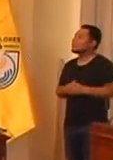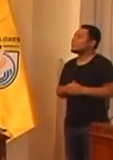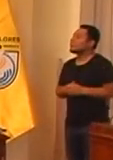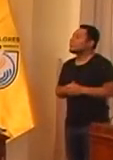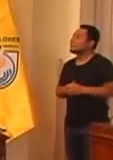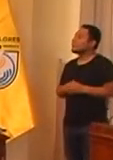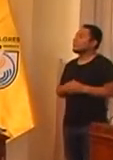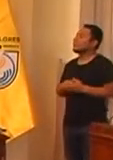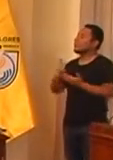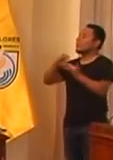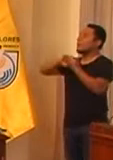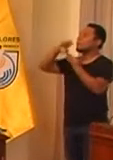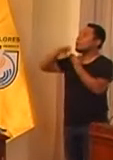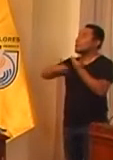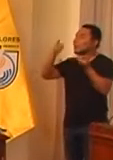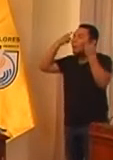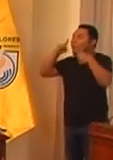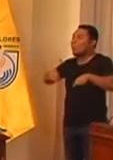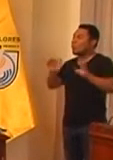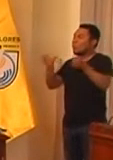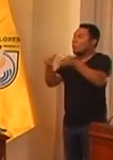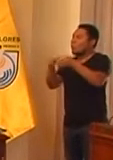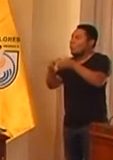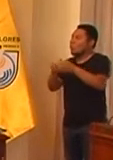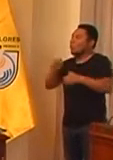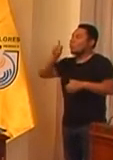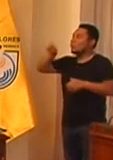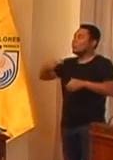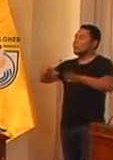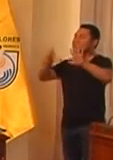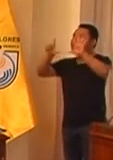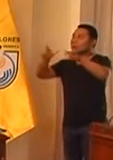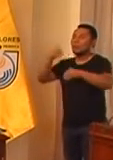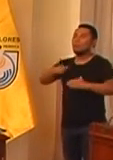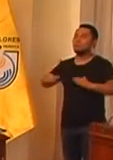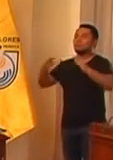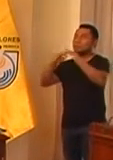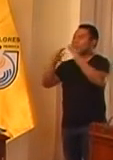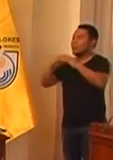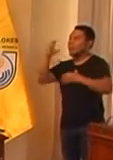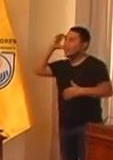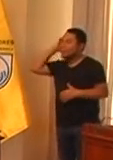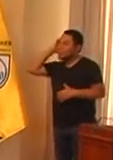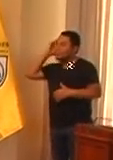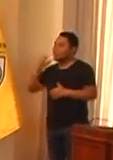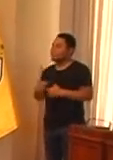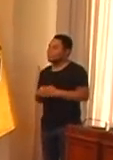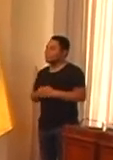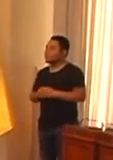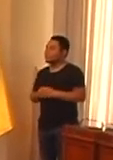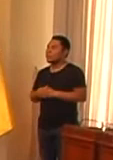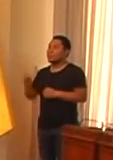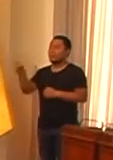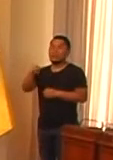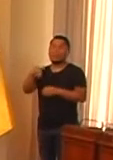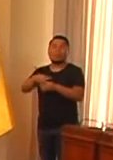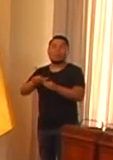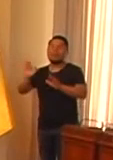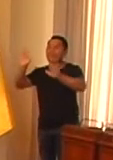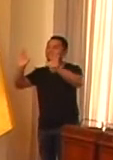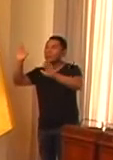Proyecto de acuerdo de Consejo que aprueba la memoria anual 2017 de la Municipalidad de Miraflores. Al debate.